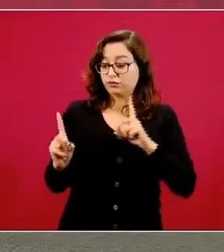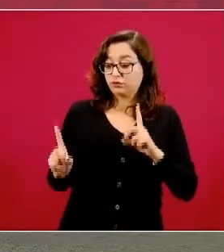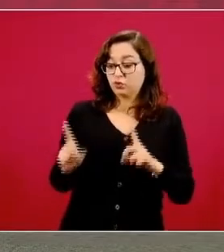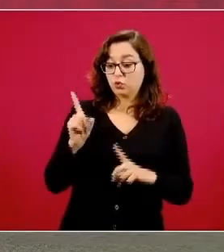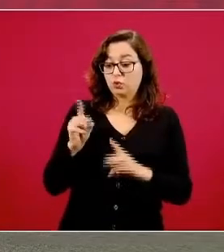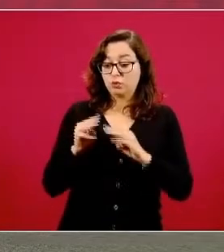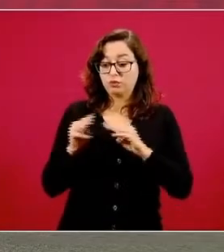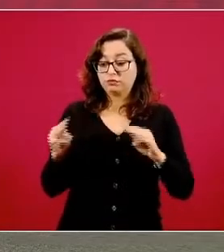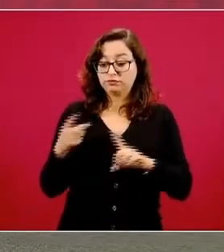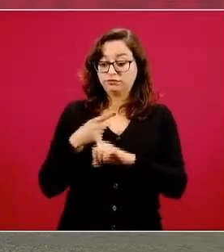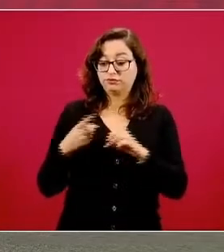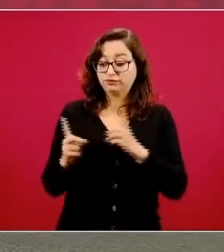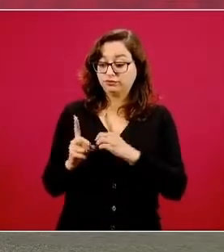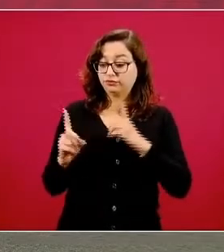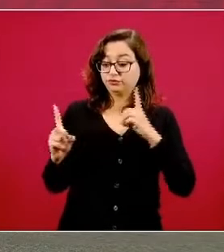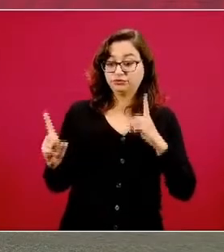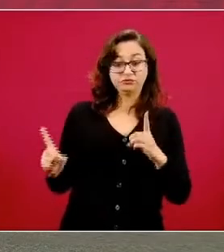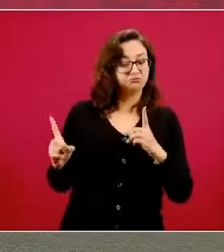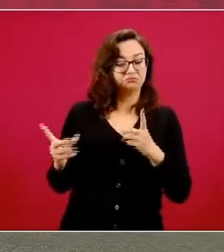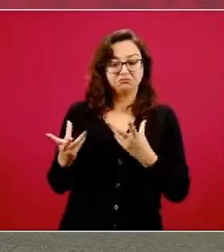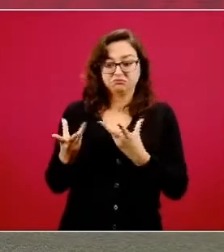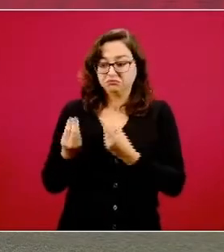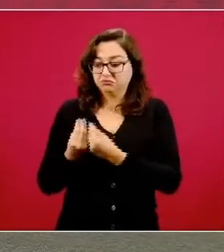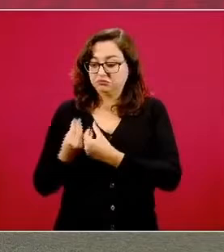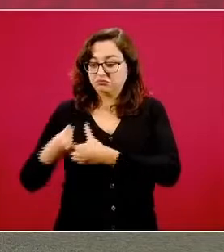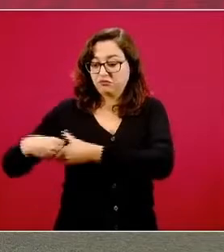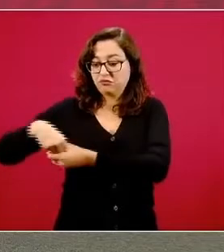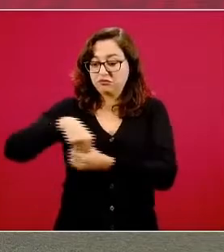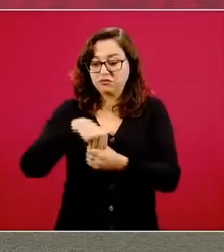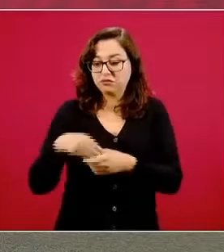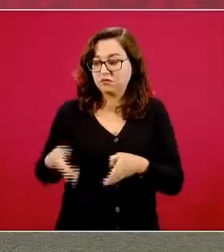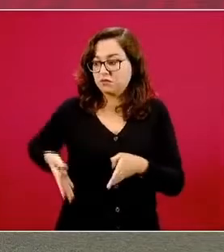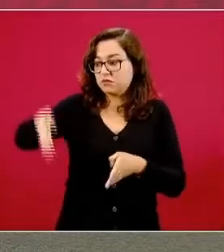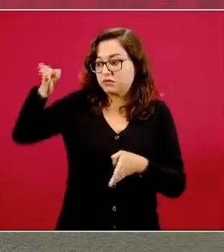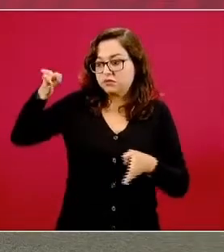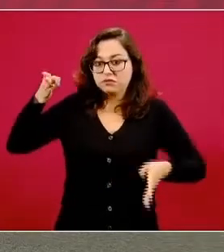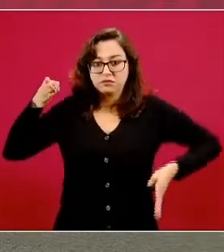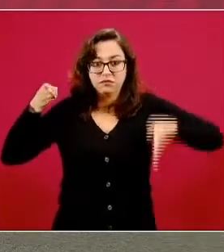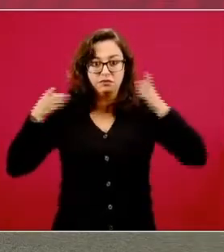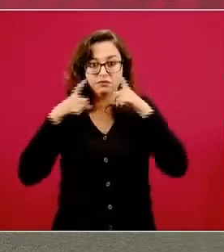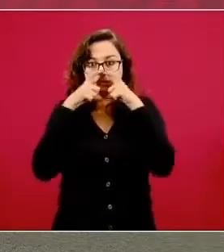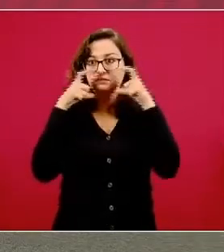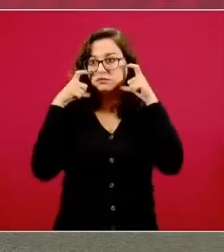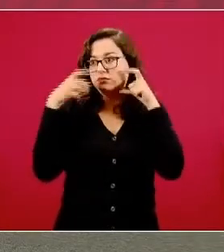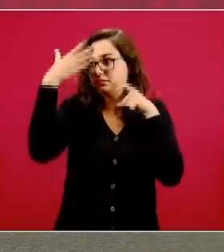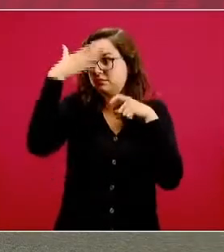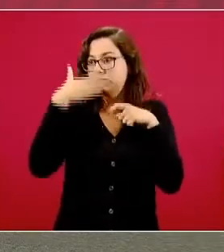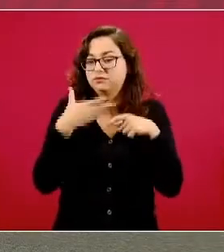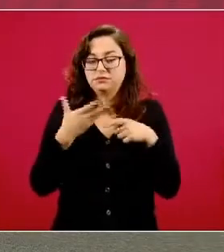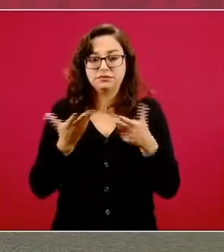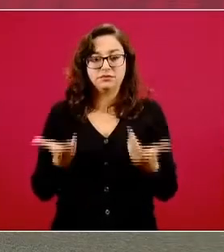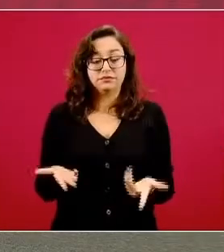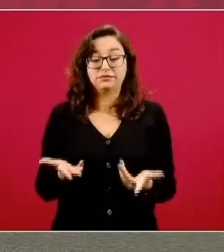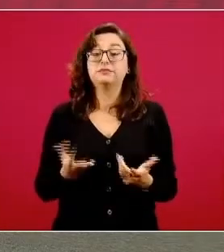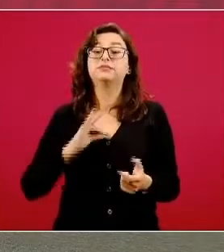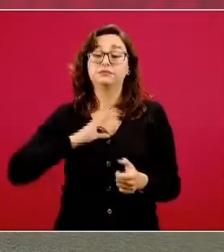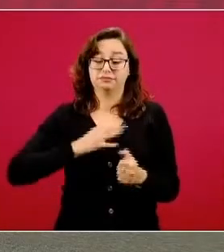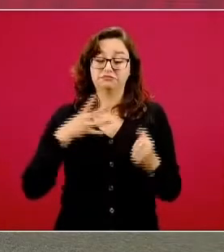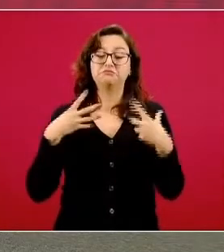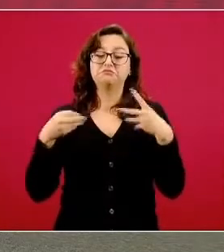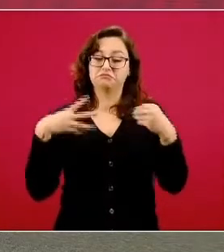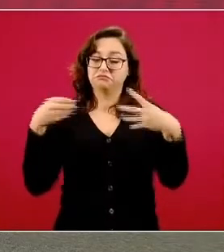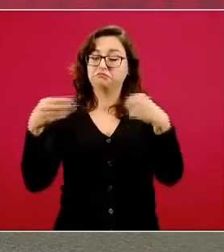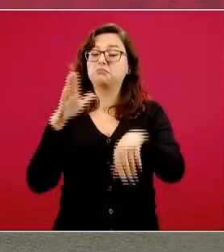metros de distancia y sin barreras físicas como el cubrebocas, incrementa radicalmente